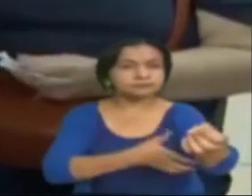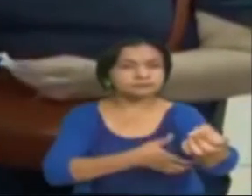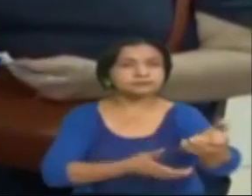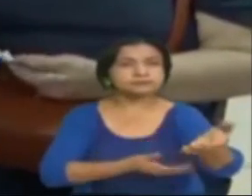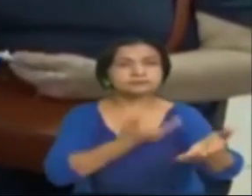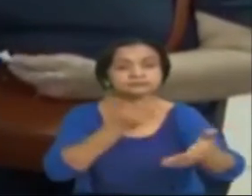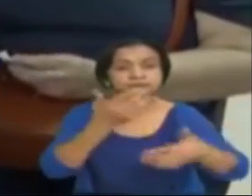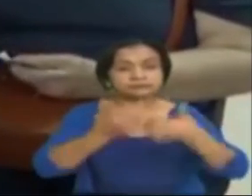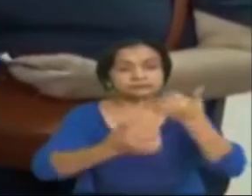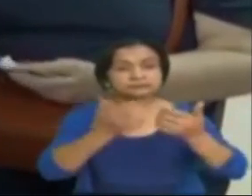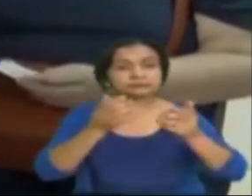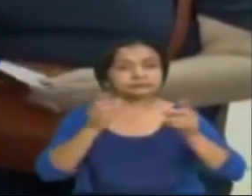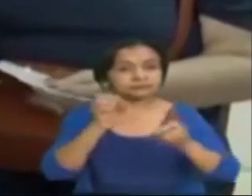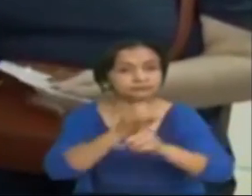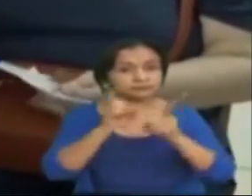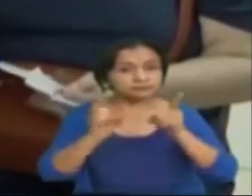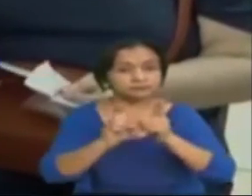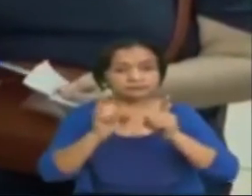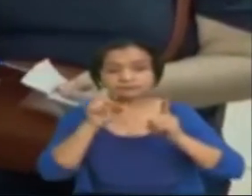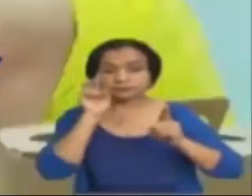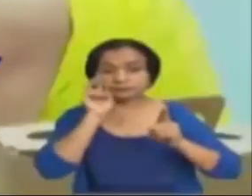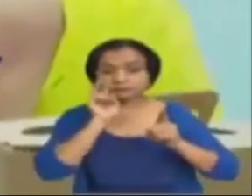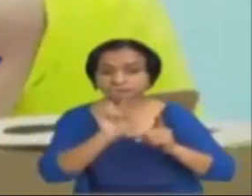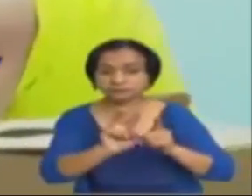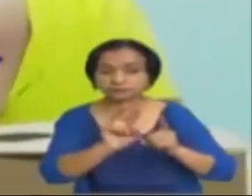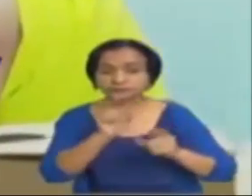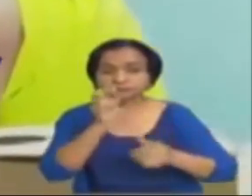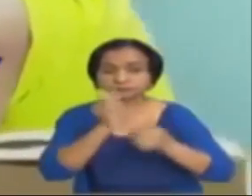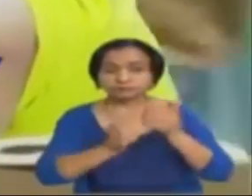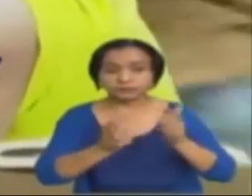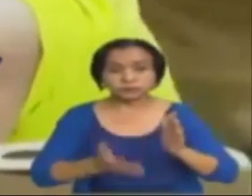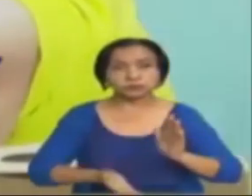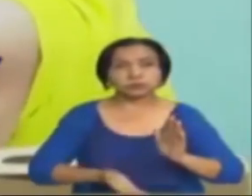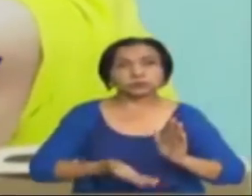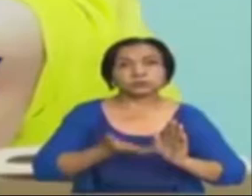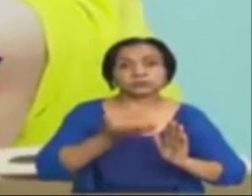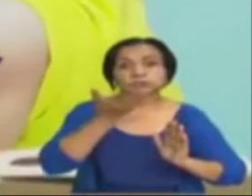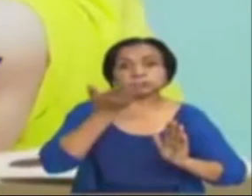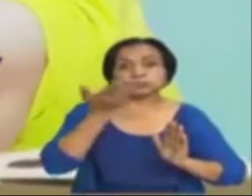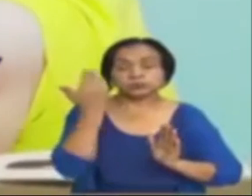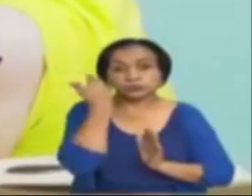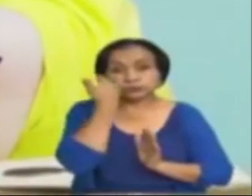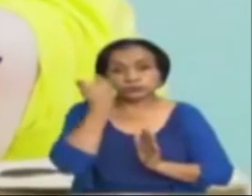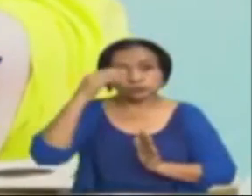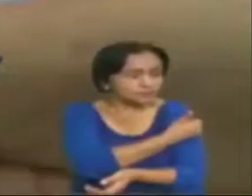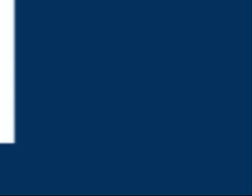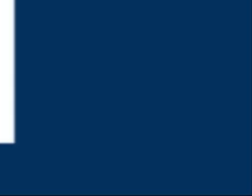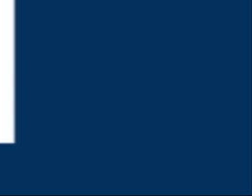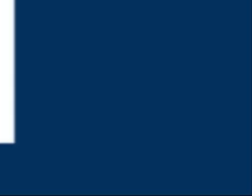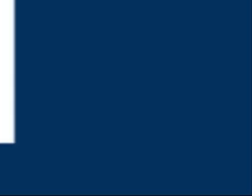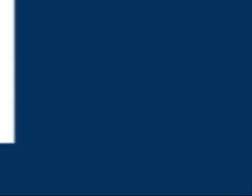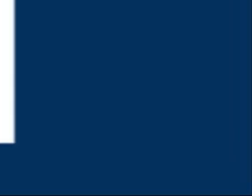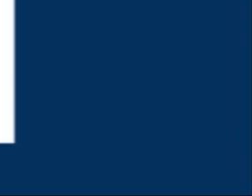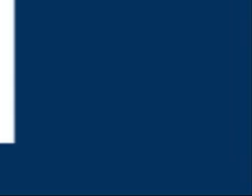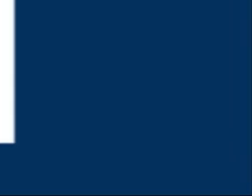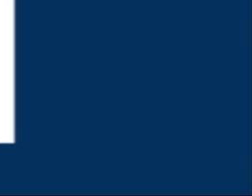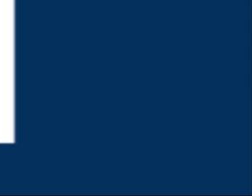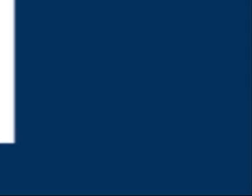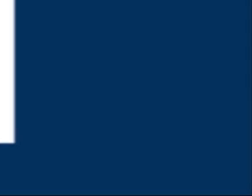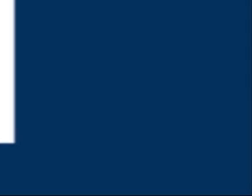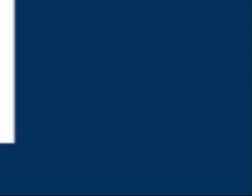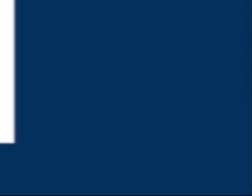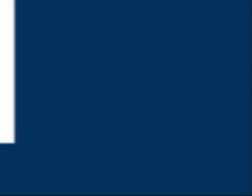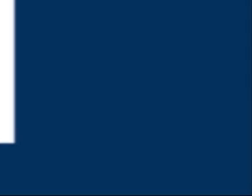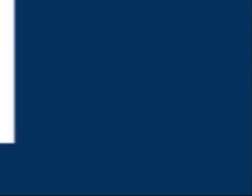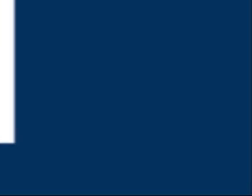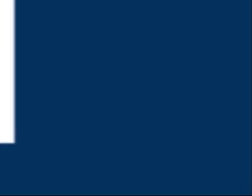que nos hace llegar a través, o mejor, el Reino de España, a través del mecanismo COVAX, estas